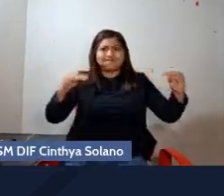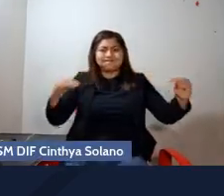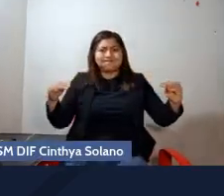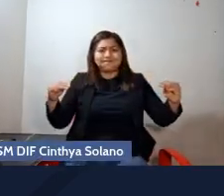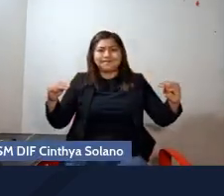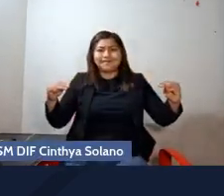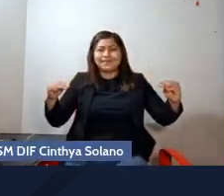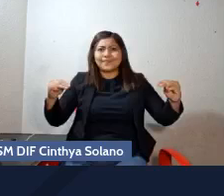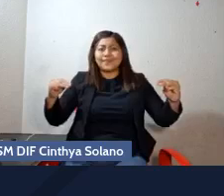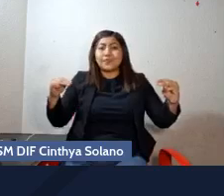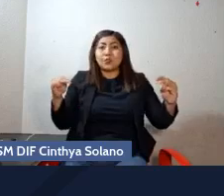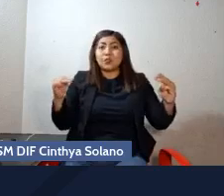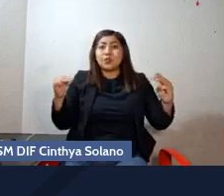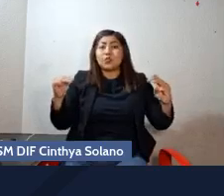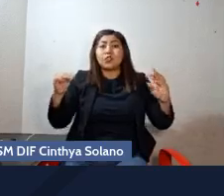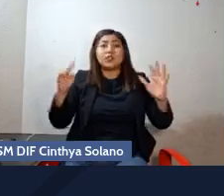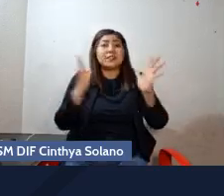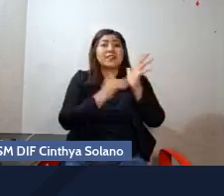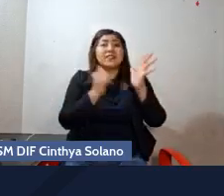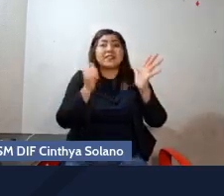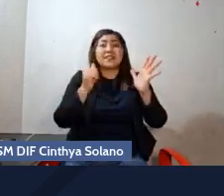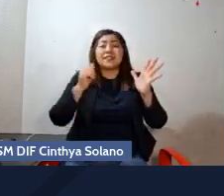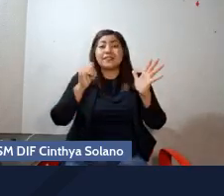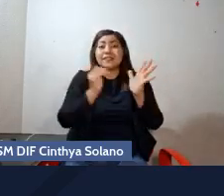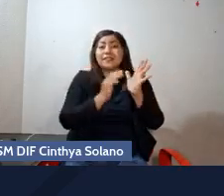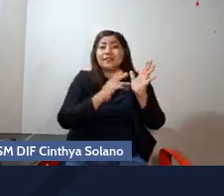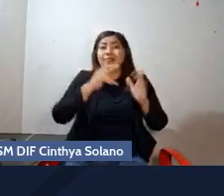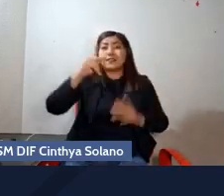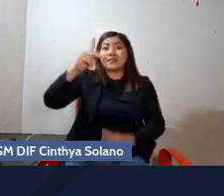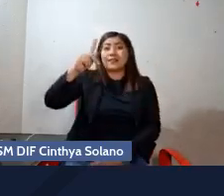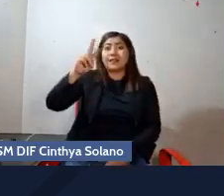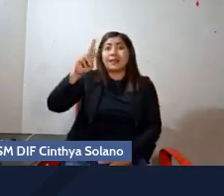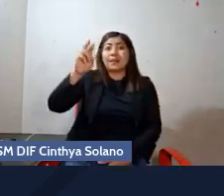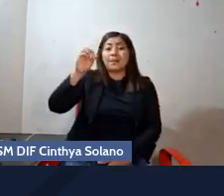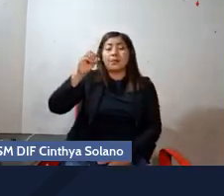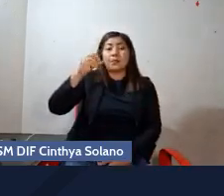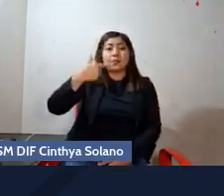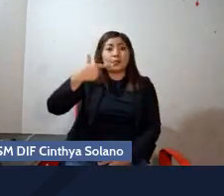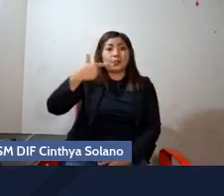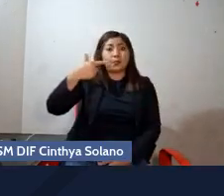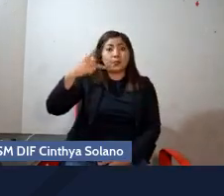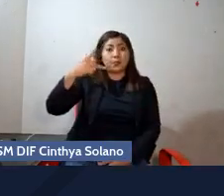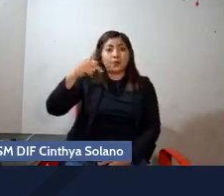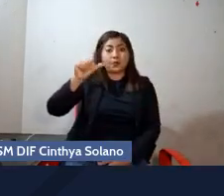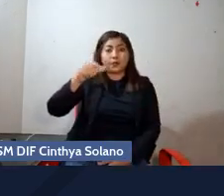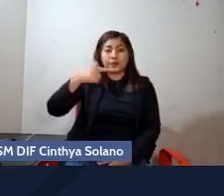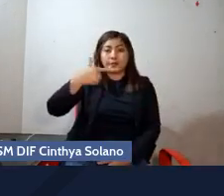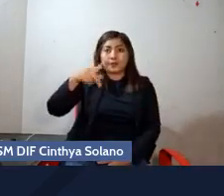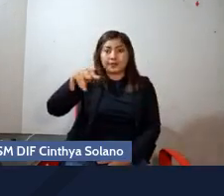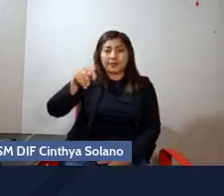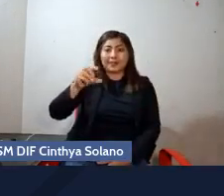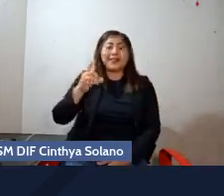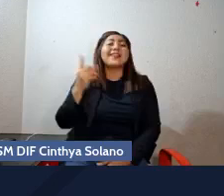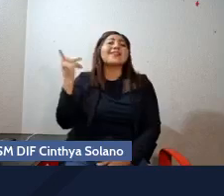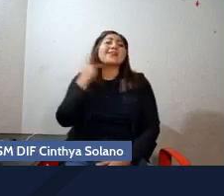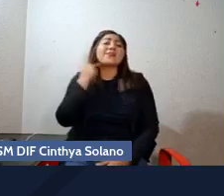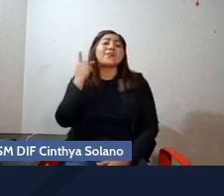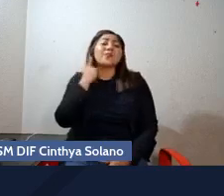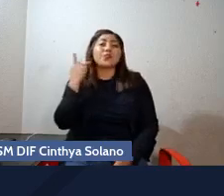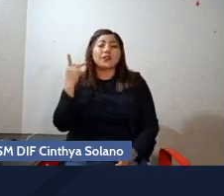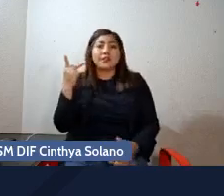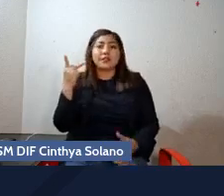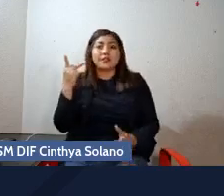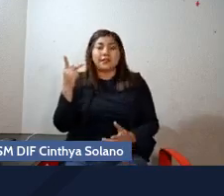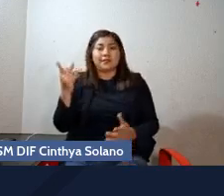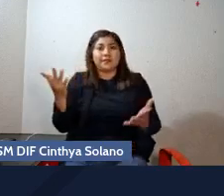20 metros, 5 metros alrededor de la casilla, se estará incurriendo en primera instancia en una falta administrativa,